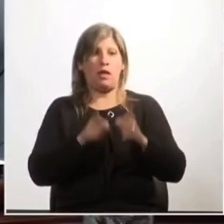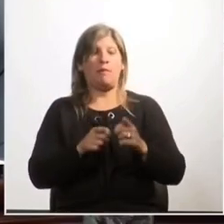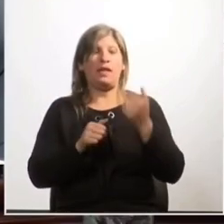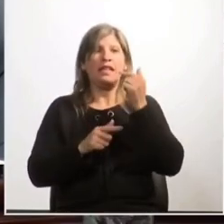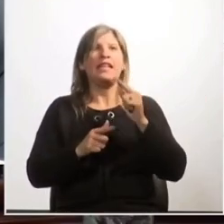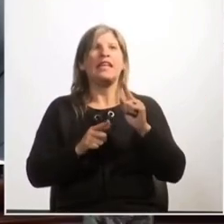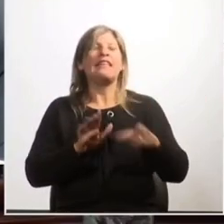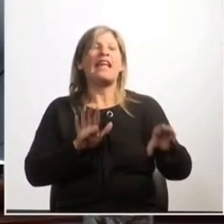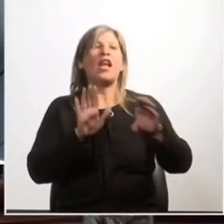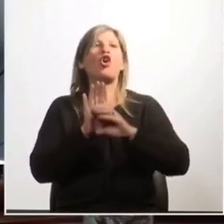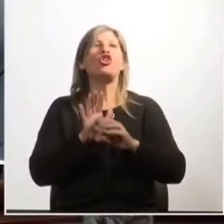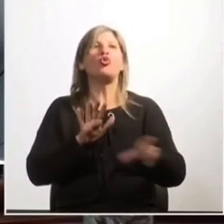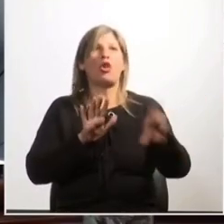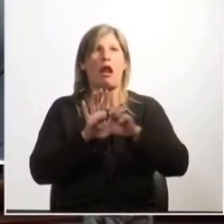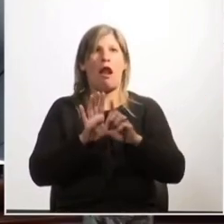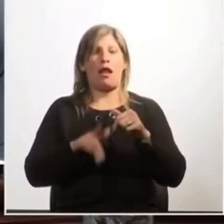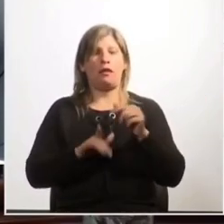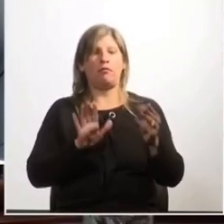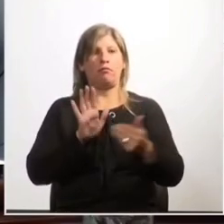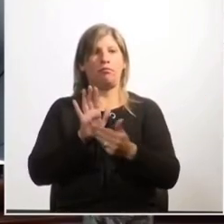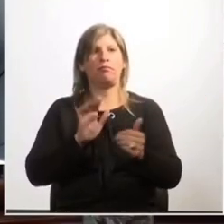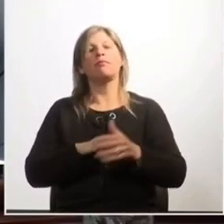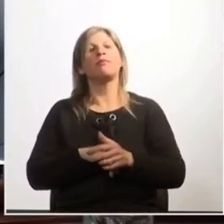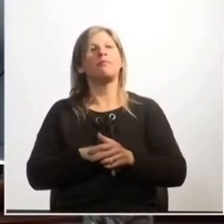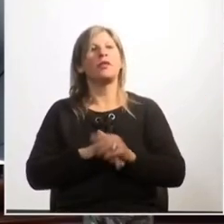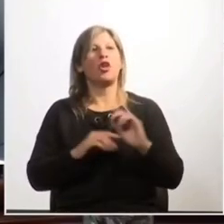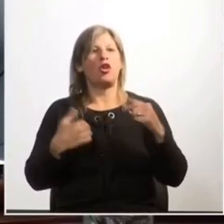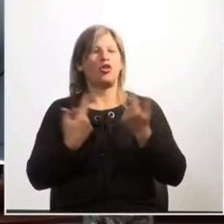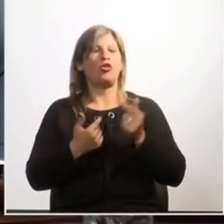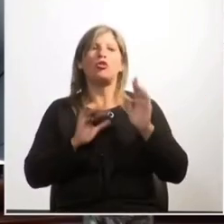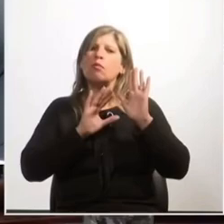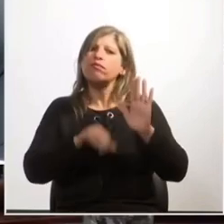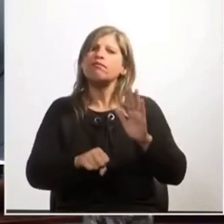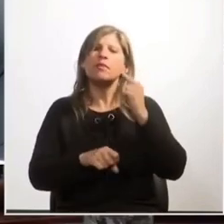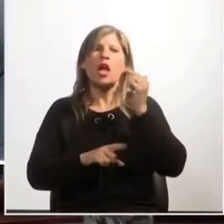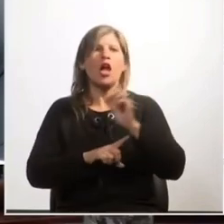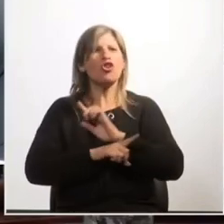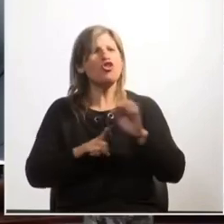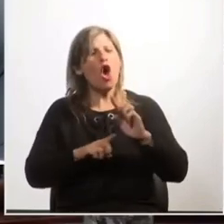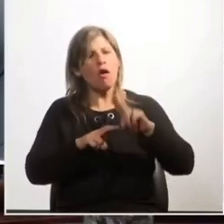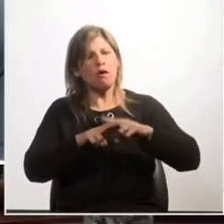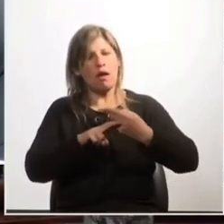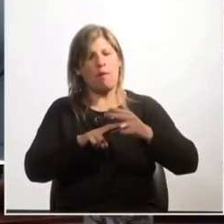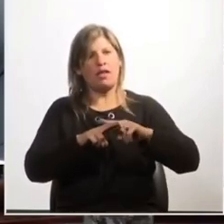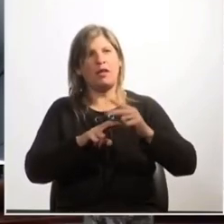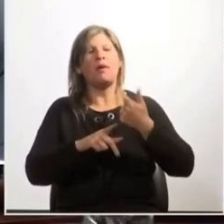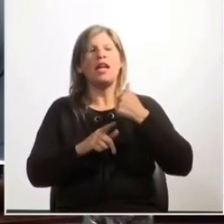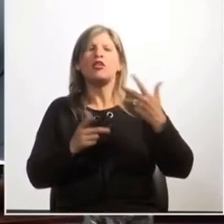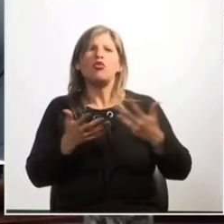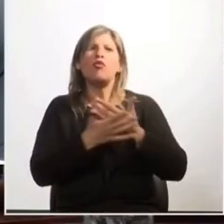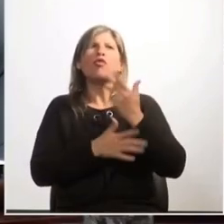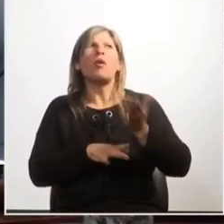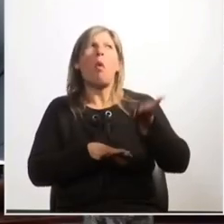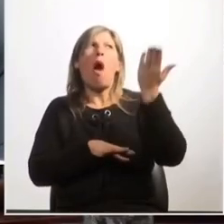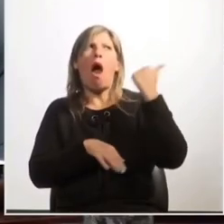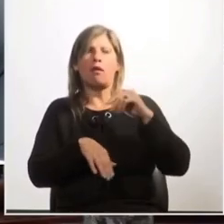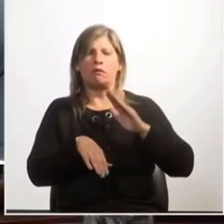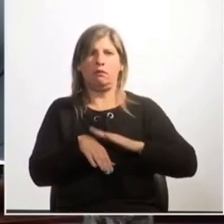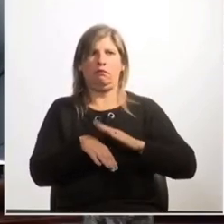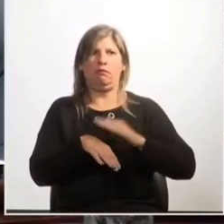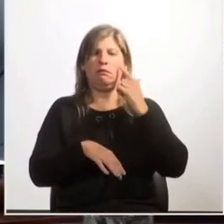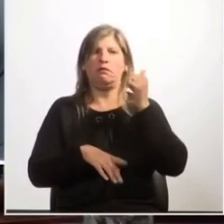ley. Nos hemos comprometido a no repetir las prácticas que sufrimos en otro tiempo, cuando los